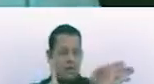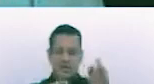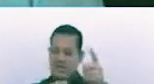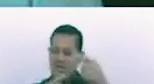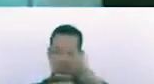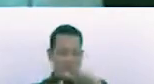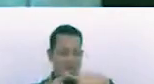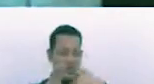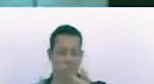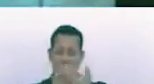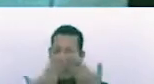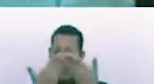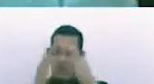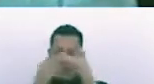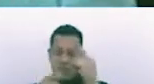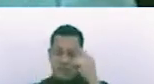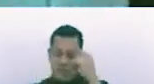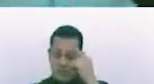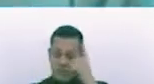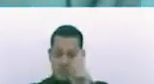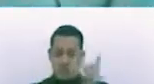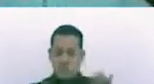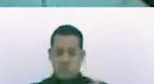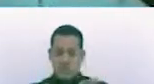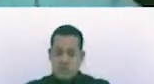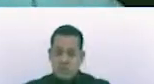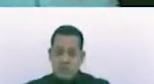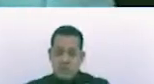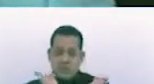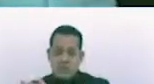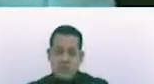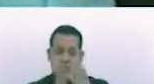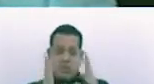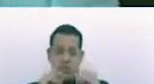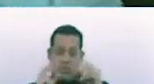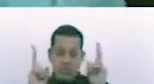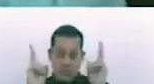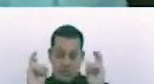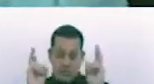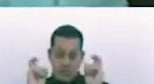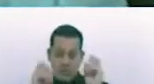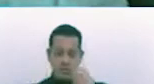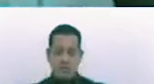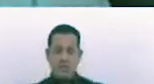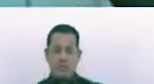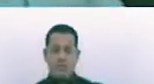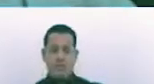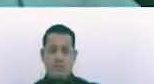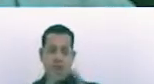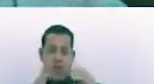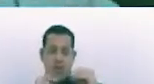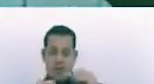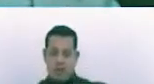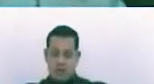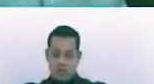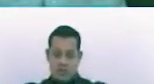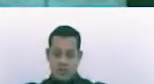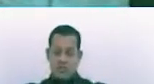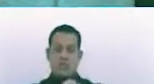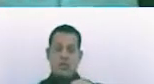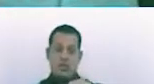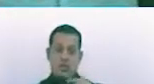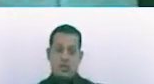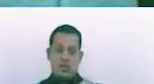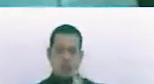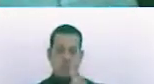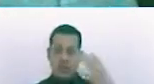todos los sentidos, y lo que menos van a hacer es intentar hablar de este tema. Hablan de corrupción, y yo